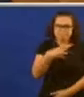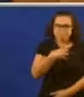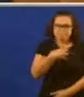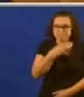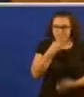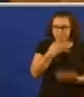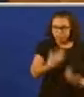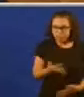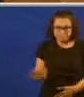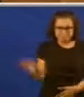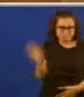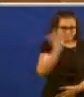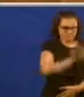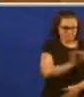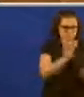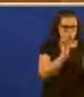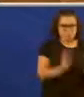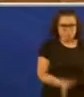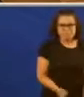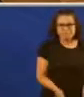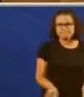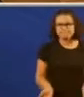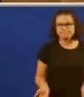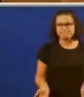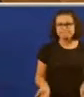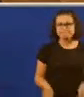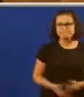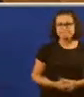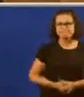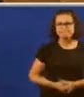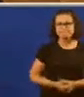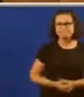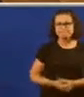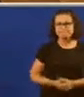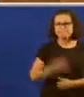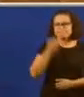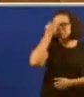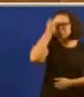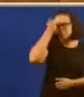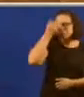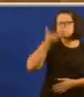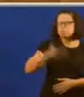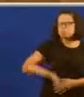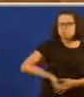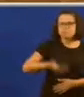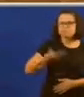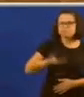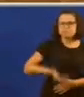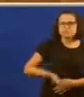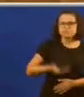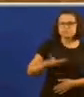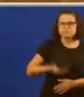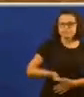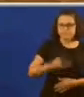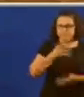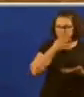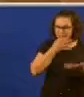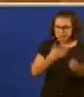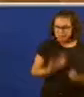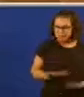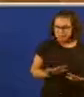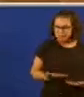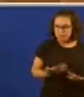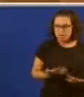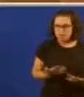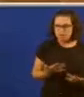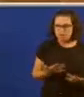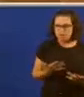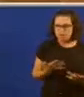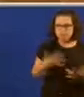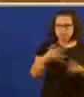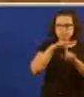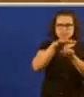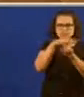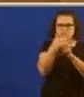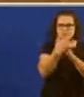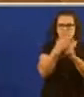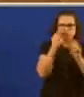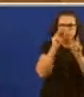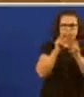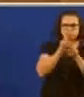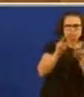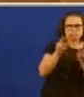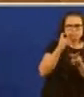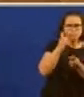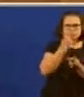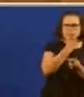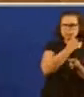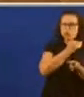hoxe sumouse a ese club. E penso que é importante que neste momento fagamos unha lectura correcta do proceso que estamos a